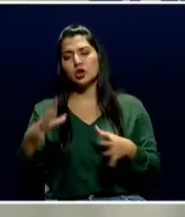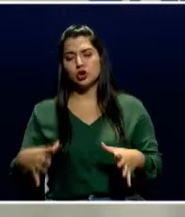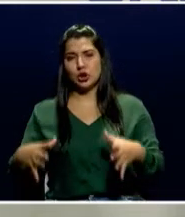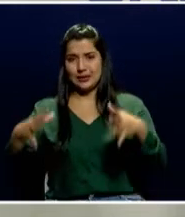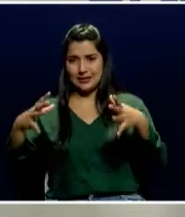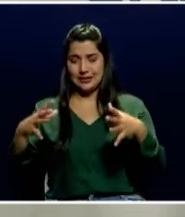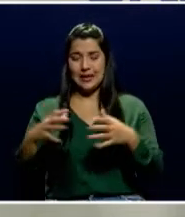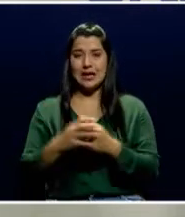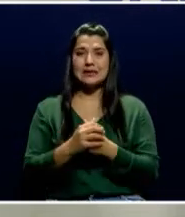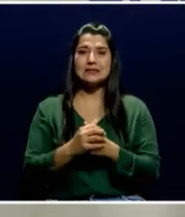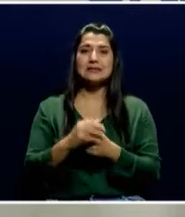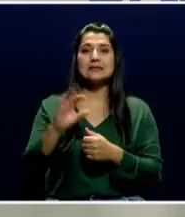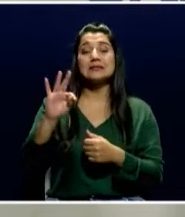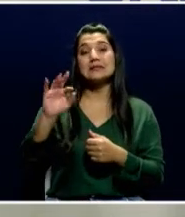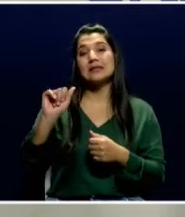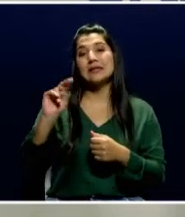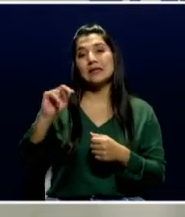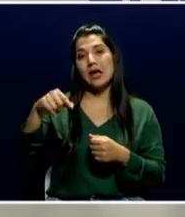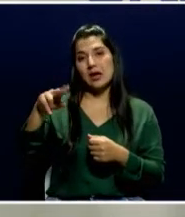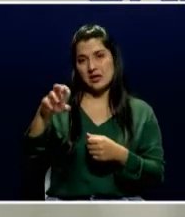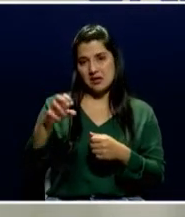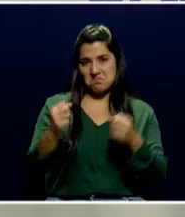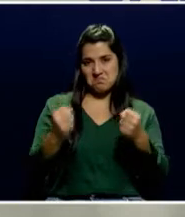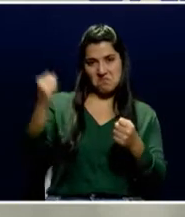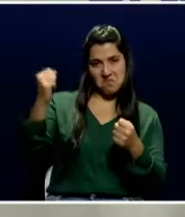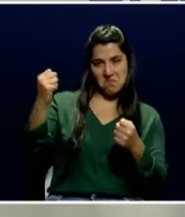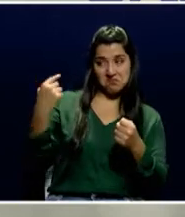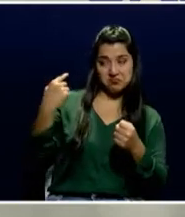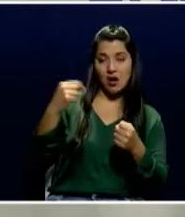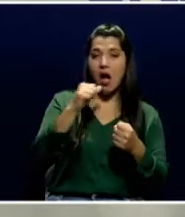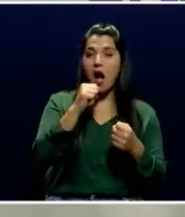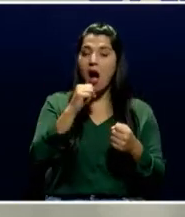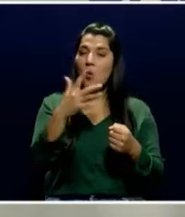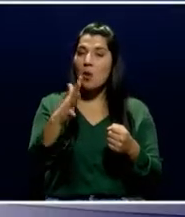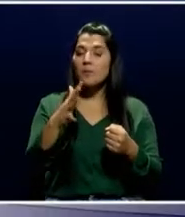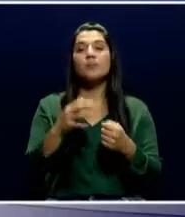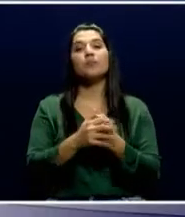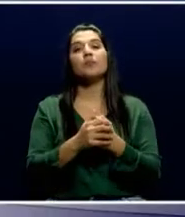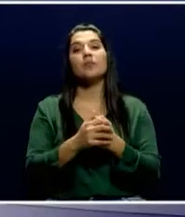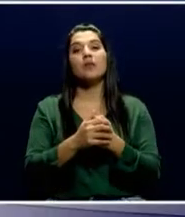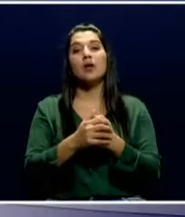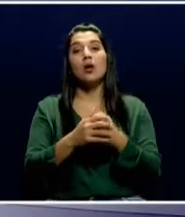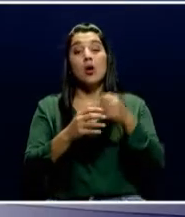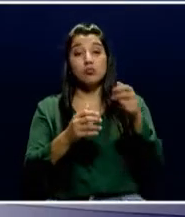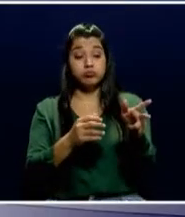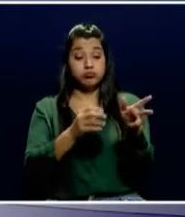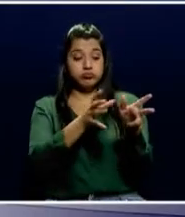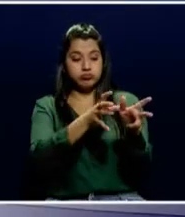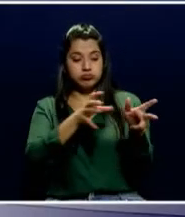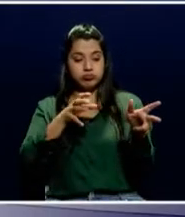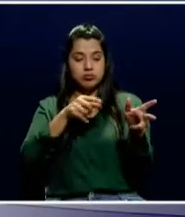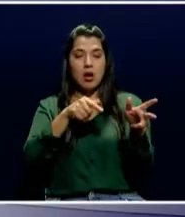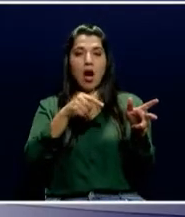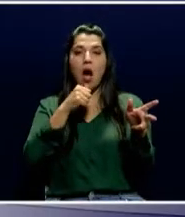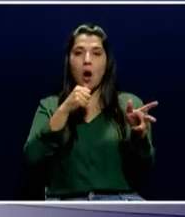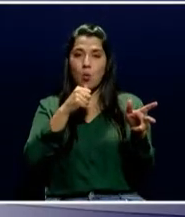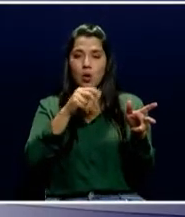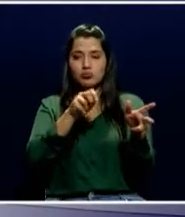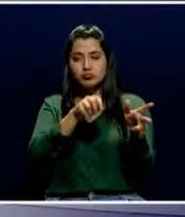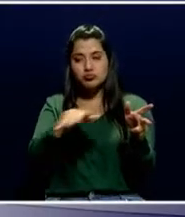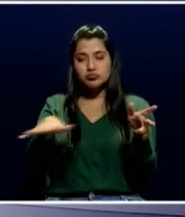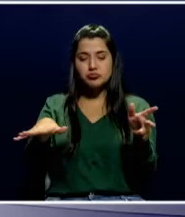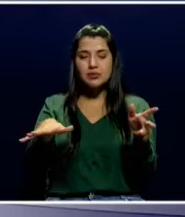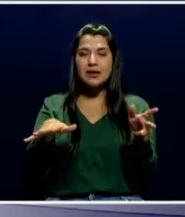tanques en el primer corte. Creo que ya estamos llegando más o menos a los 70 distribuidos en diferentes escuelas y tenemos un programa